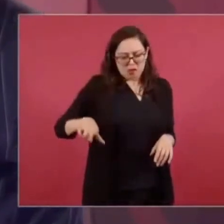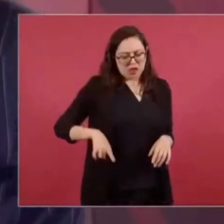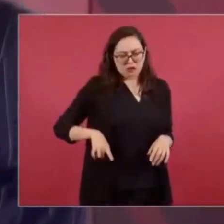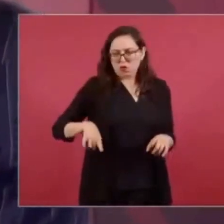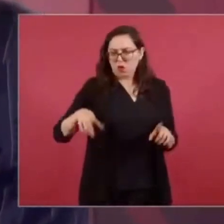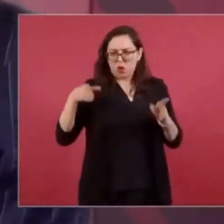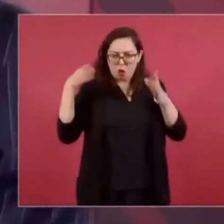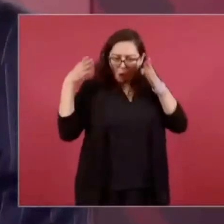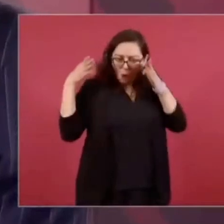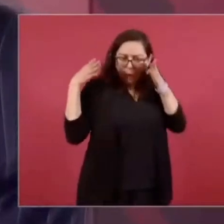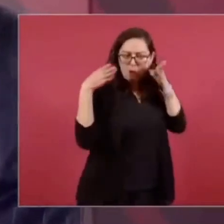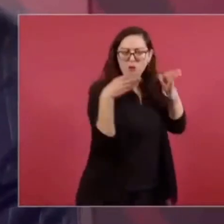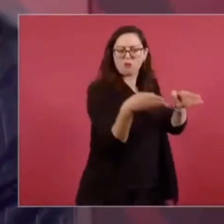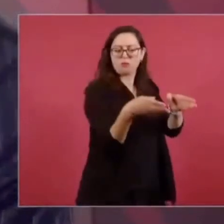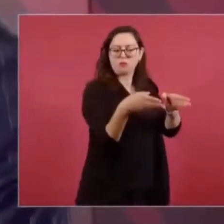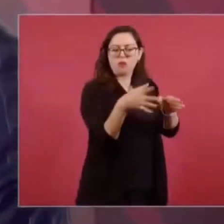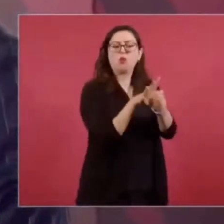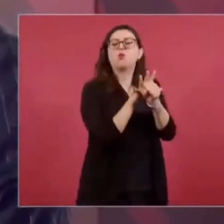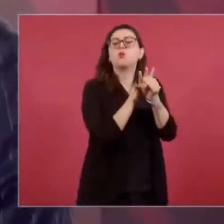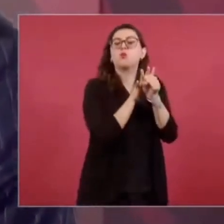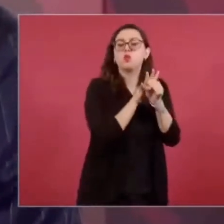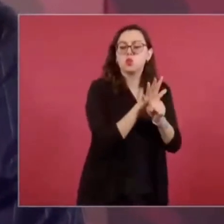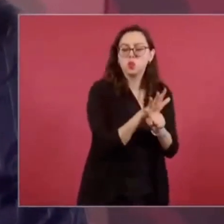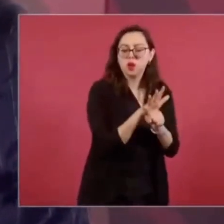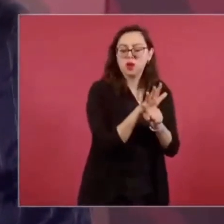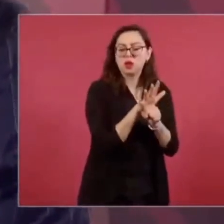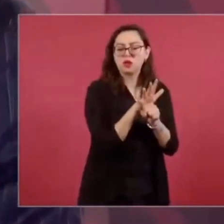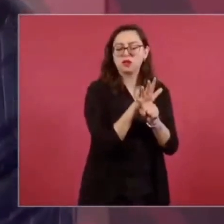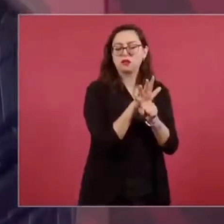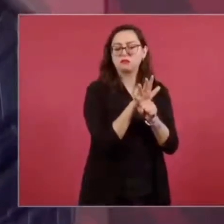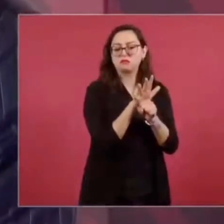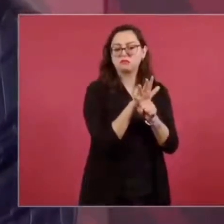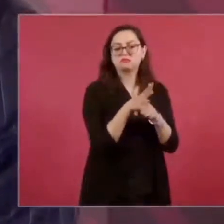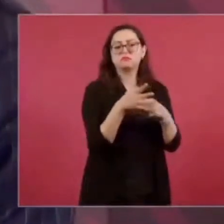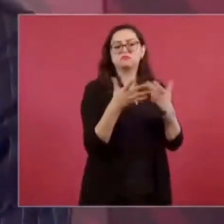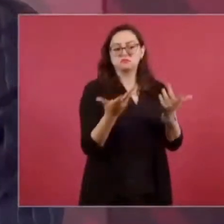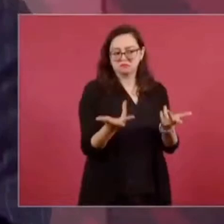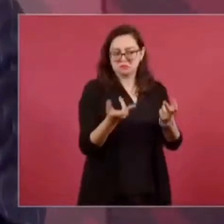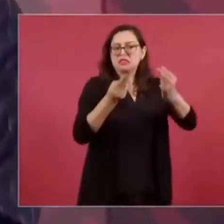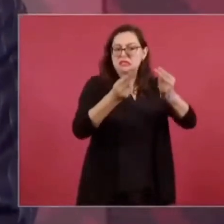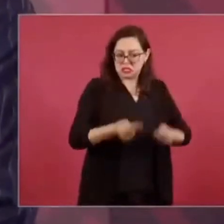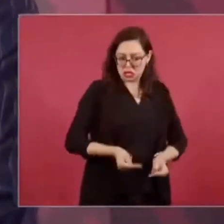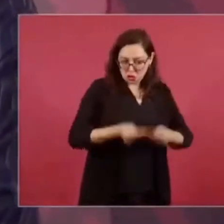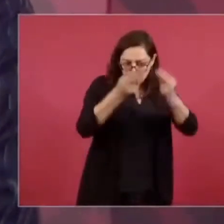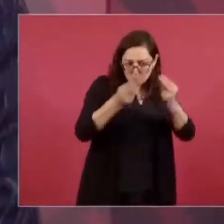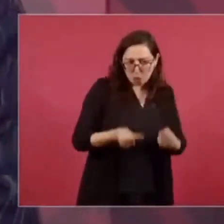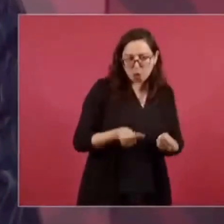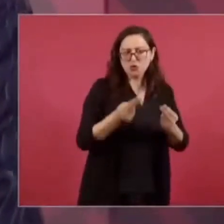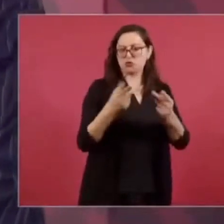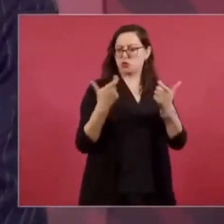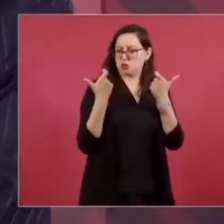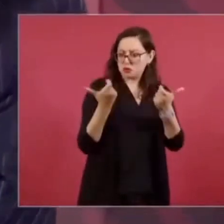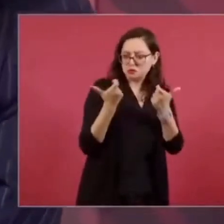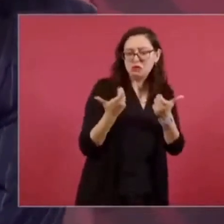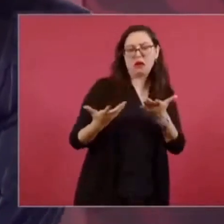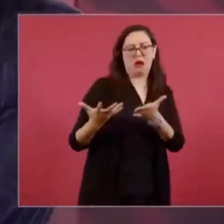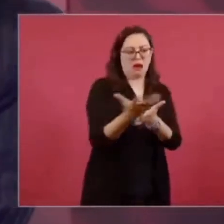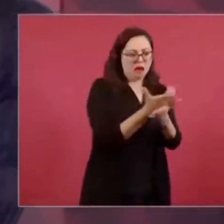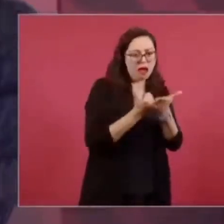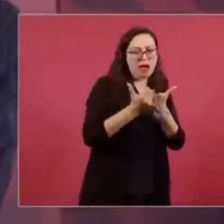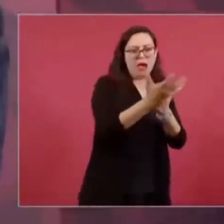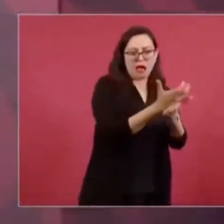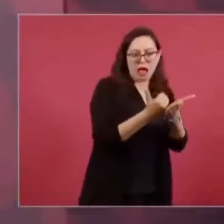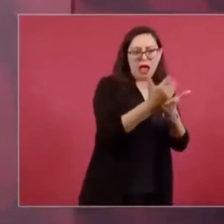sino para facilitar a los hombres de negocios hacer riquezas,